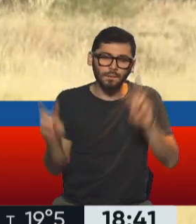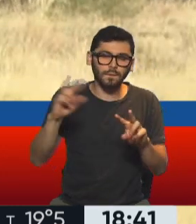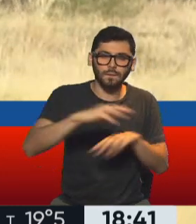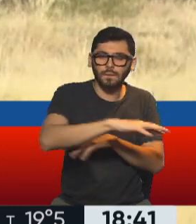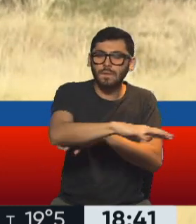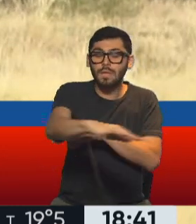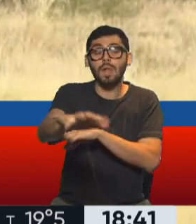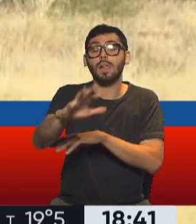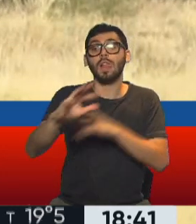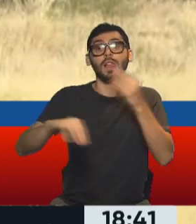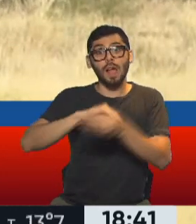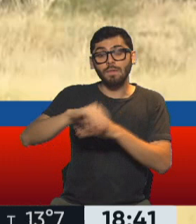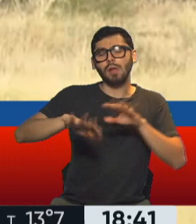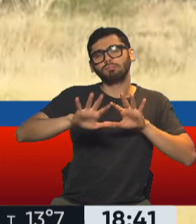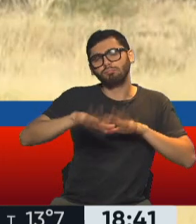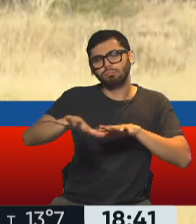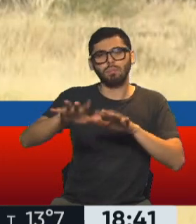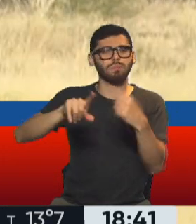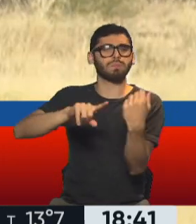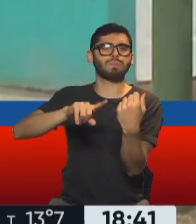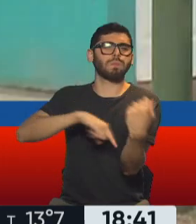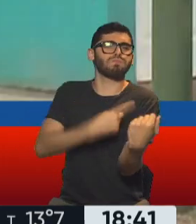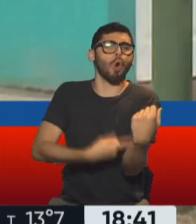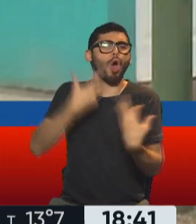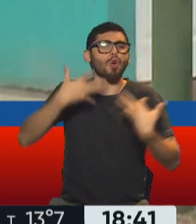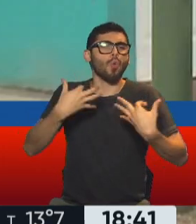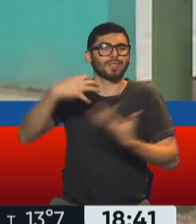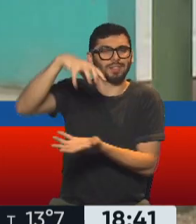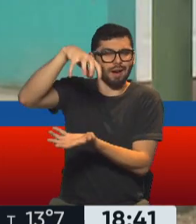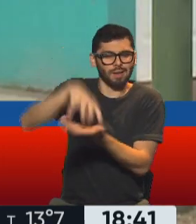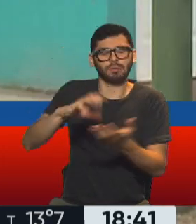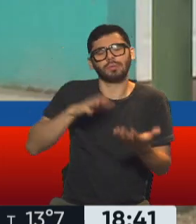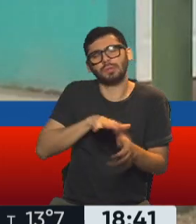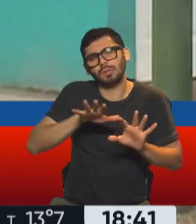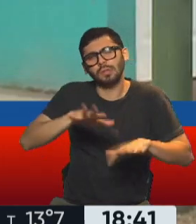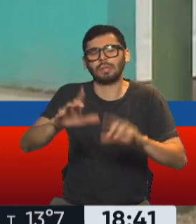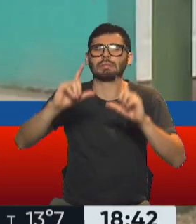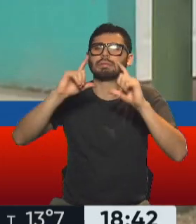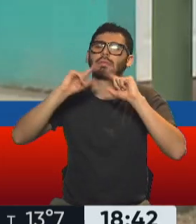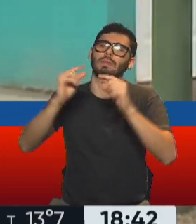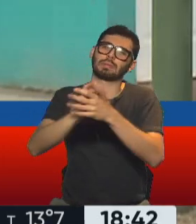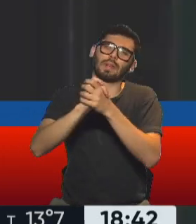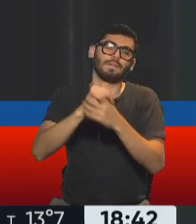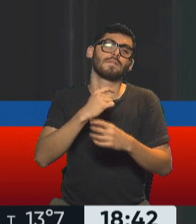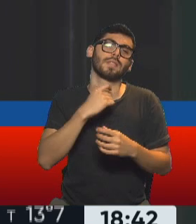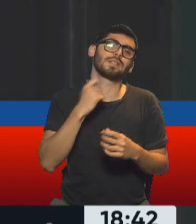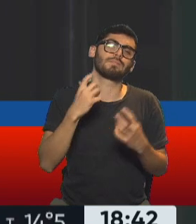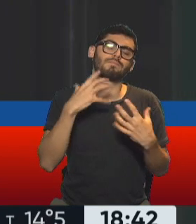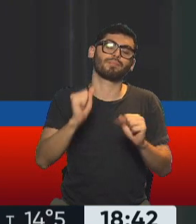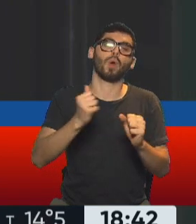en tanto, marchó hasta el Poder Judicial de San Luis en reclamo por la aparición con vida de la niña.